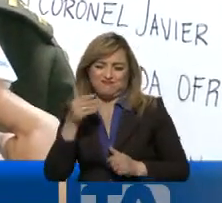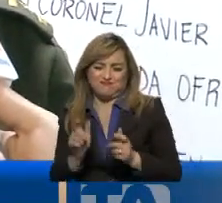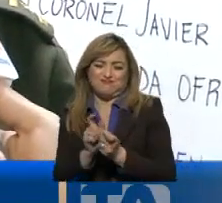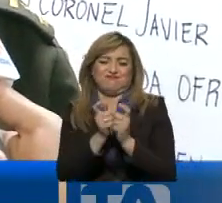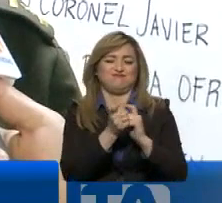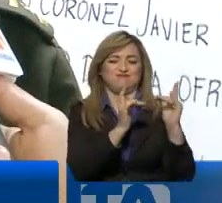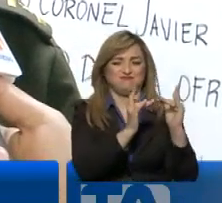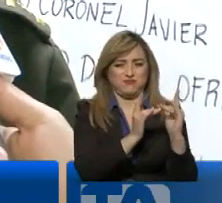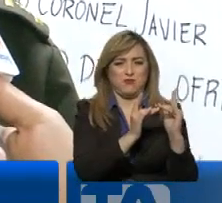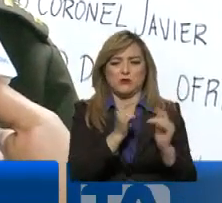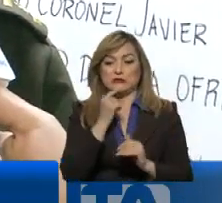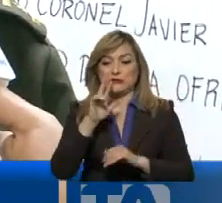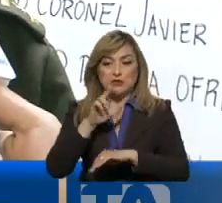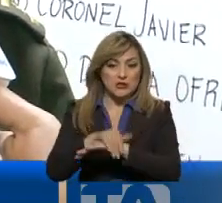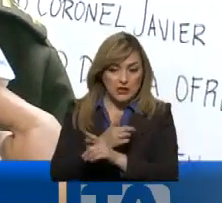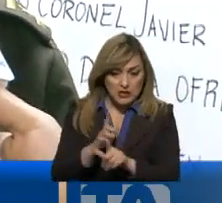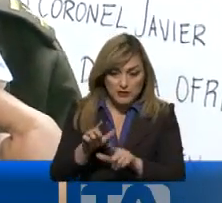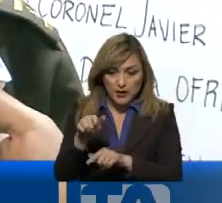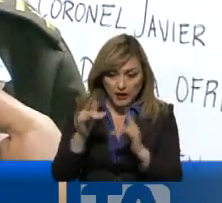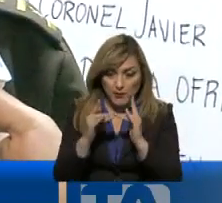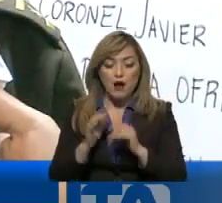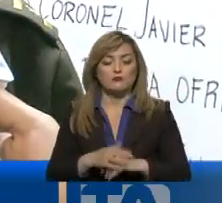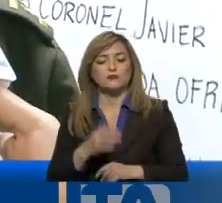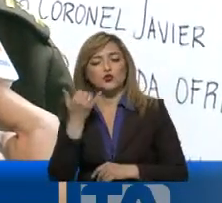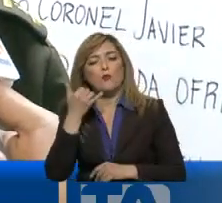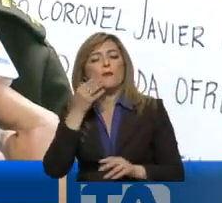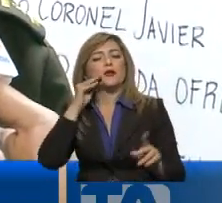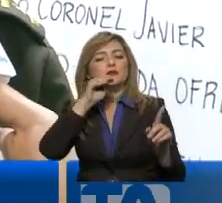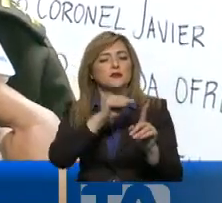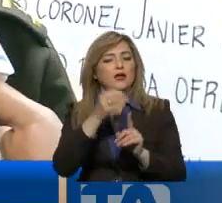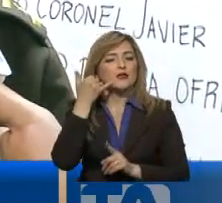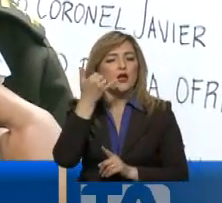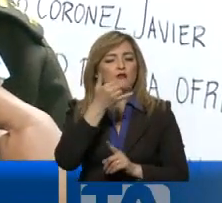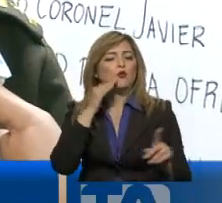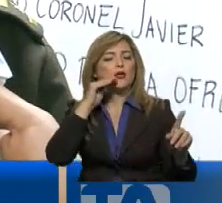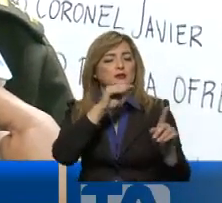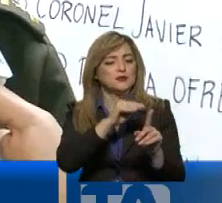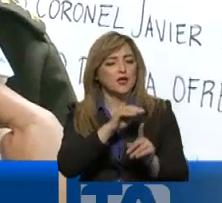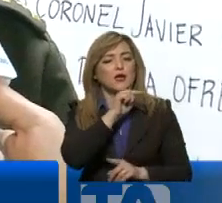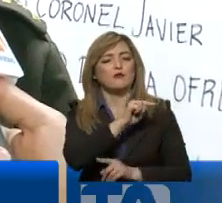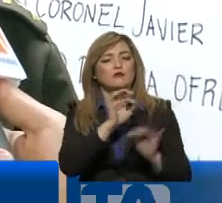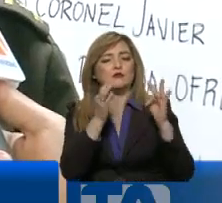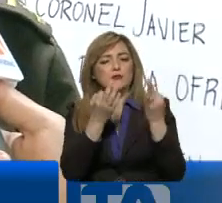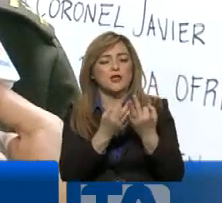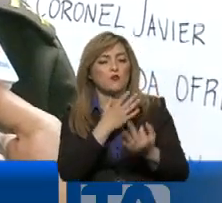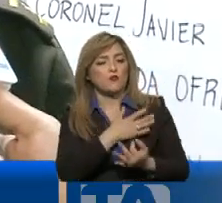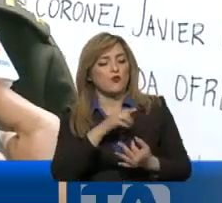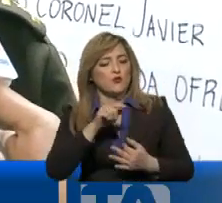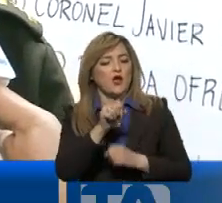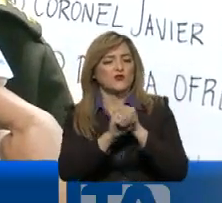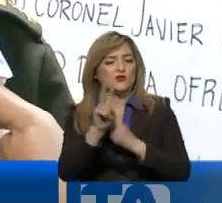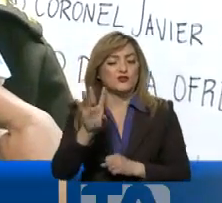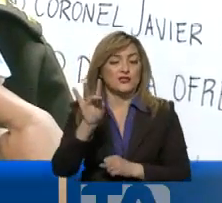y les envié un mensaje indicando de que precisamente el día que nosotros cumplíamos 83 años de profesionalización, nosotros